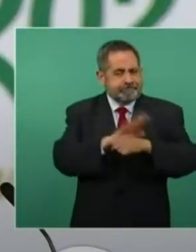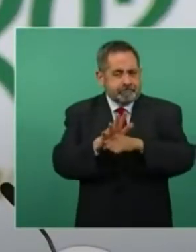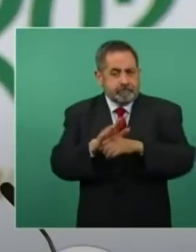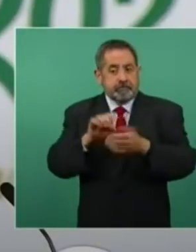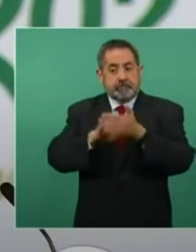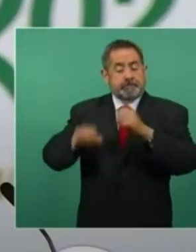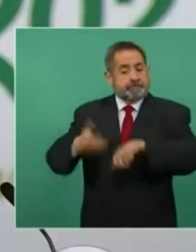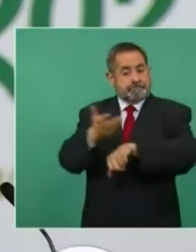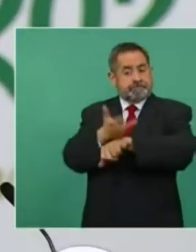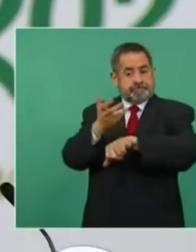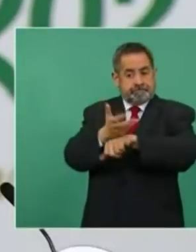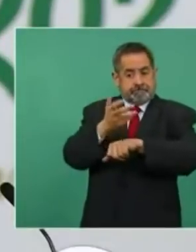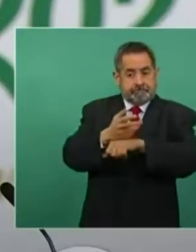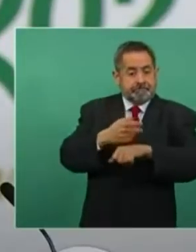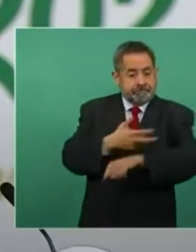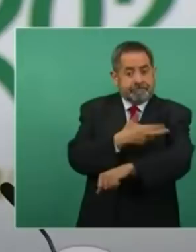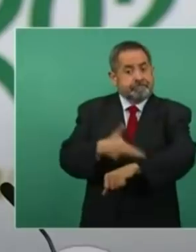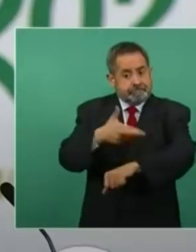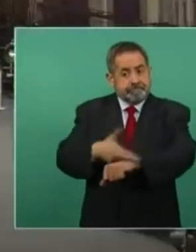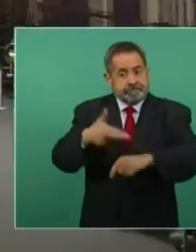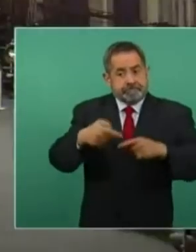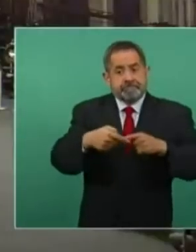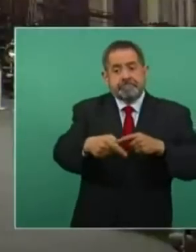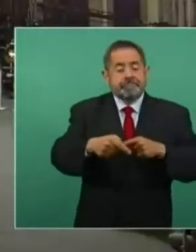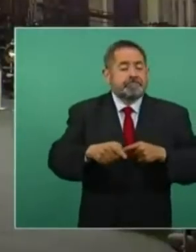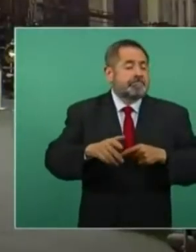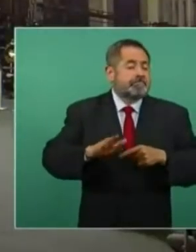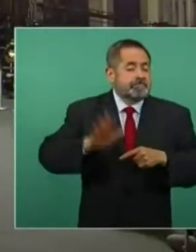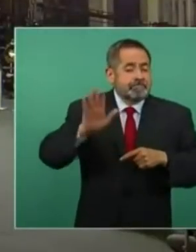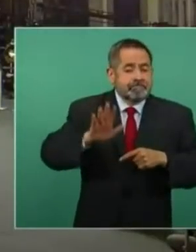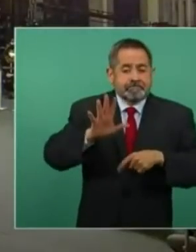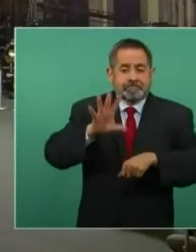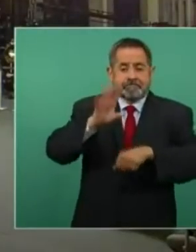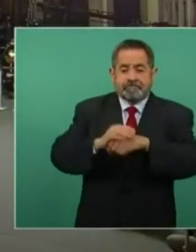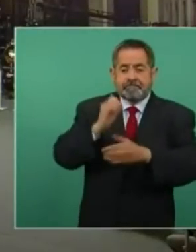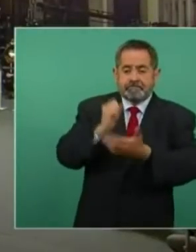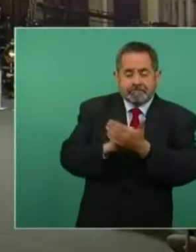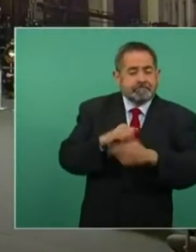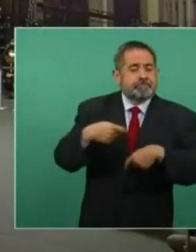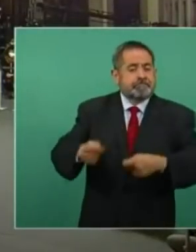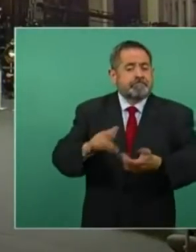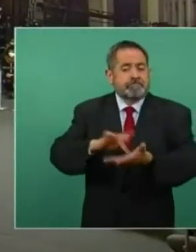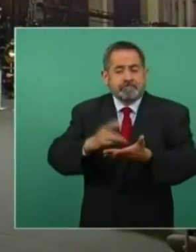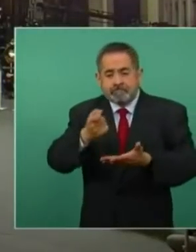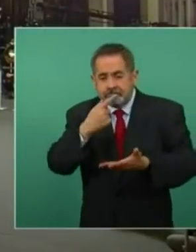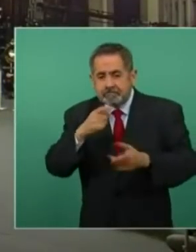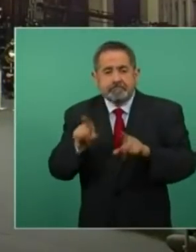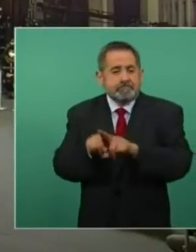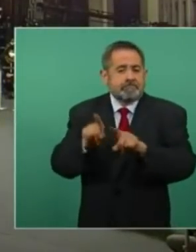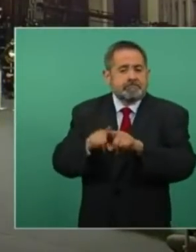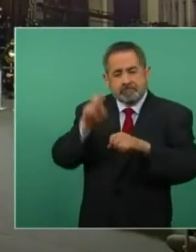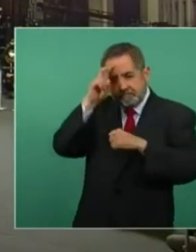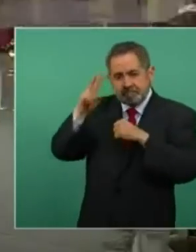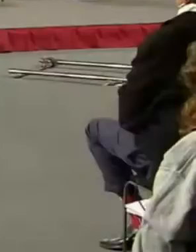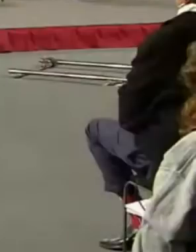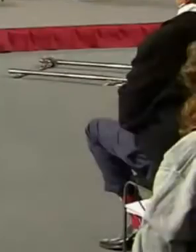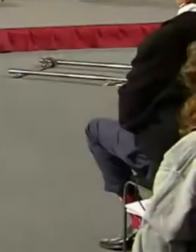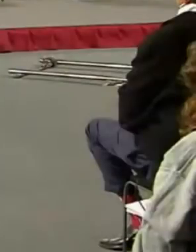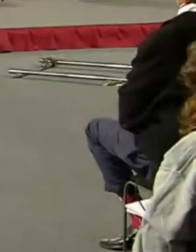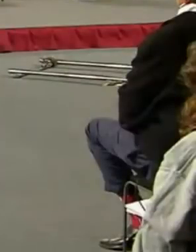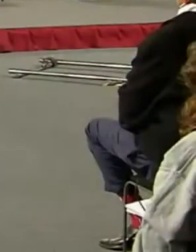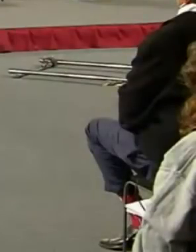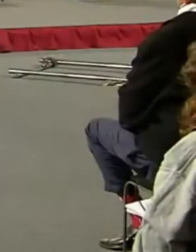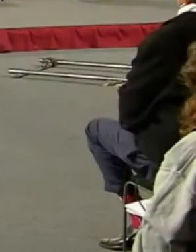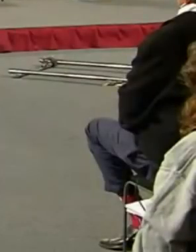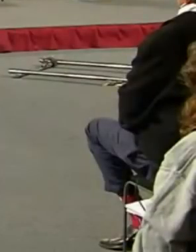eeuu ya tienen en curso la probable autorización de algunos medicamentos y también en europa entonces para eso sólo les voy a estar